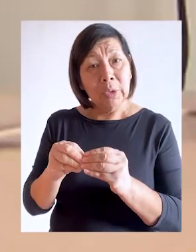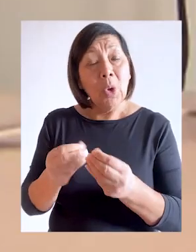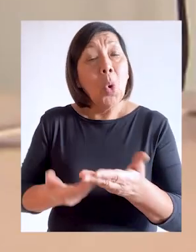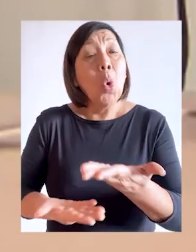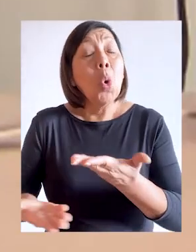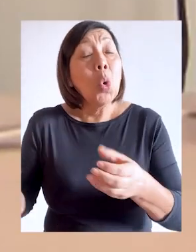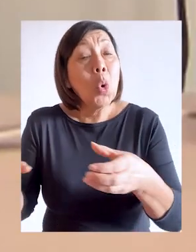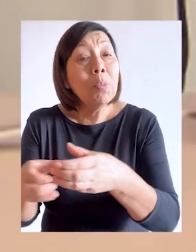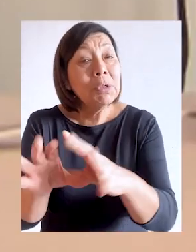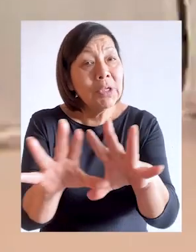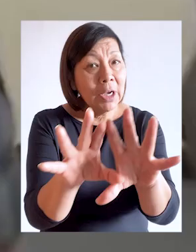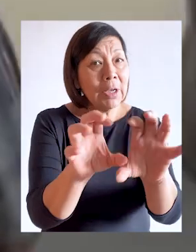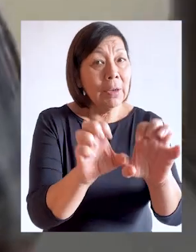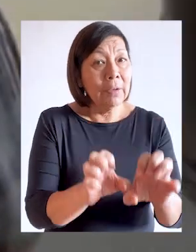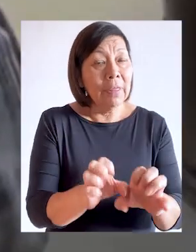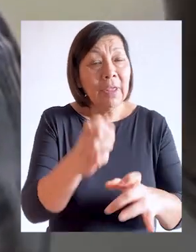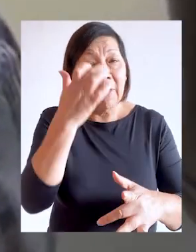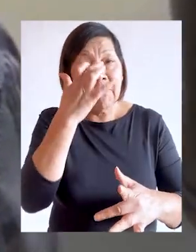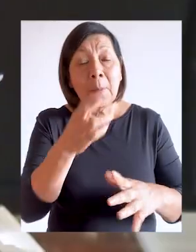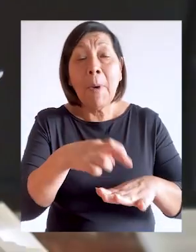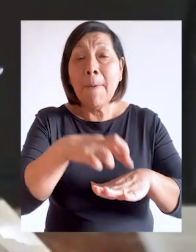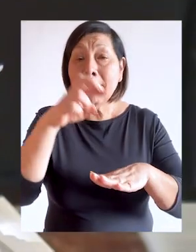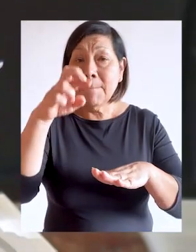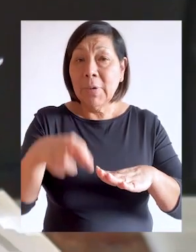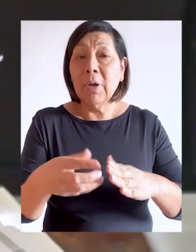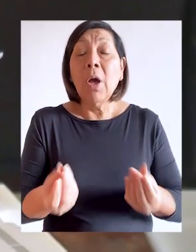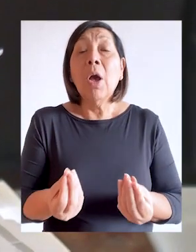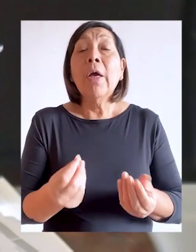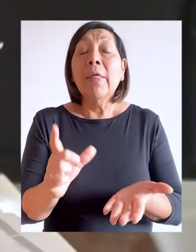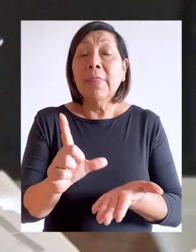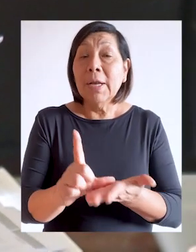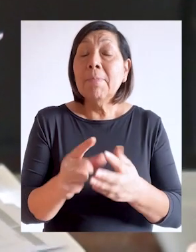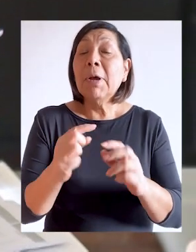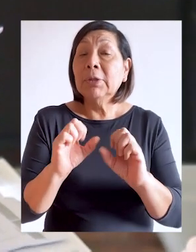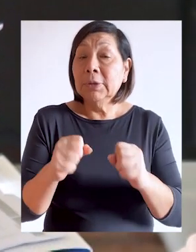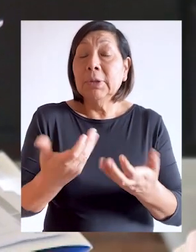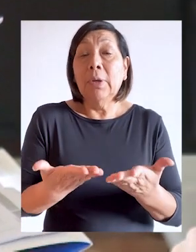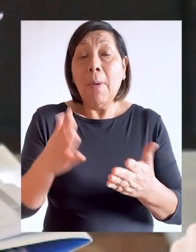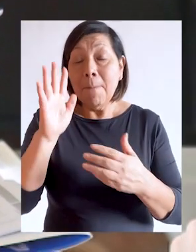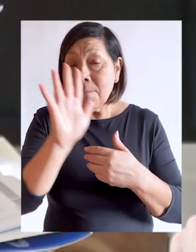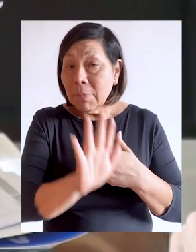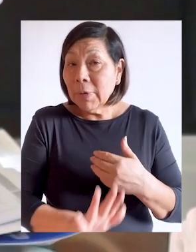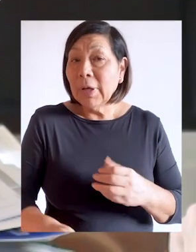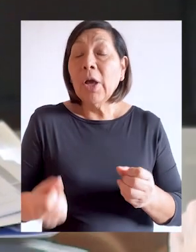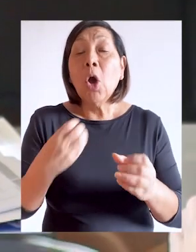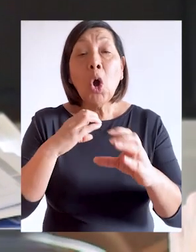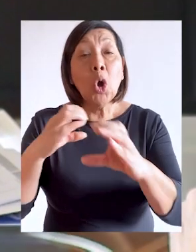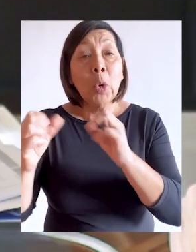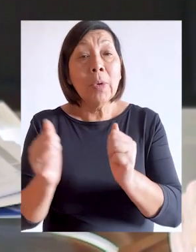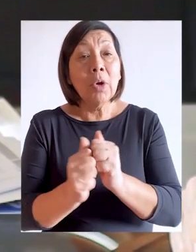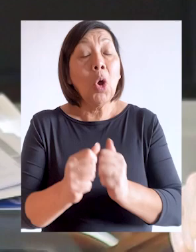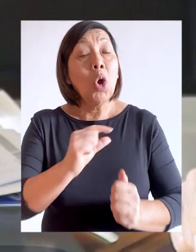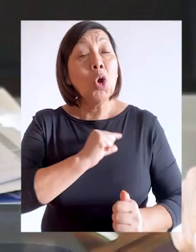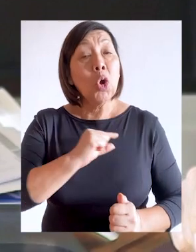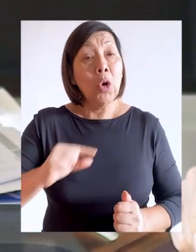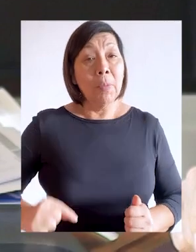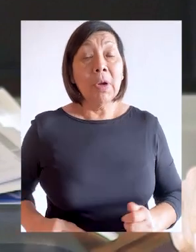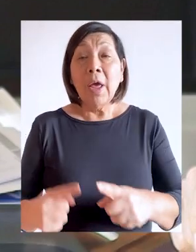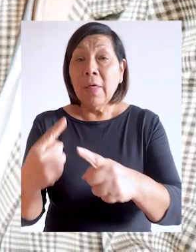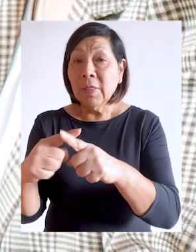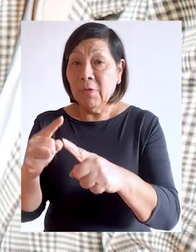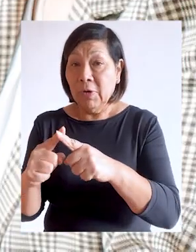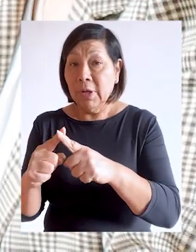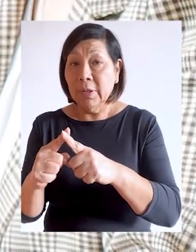comisiones evaluadoras de enfermedades profesionales en Lima y para lograrlo a nivel nacional se comunicará con los gobernadores de todas las regiones del